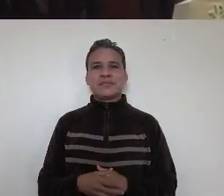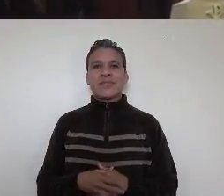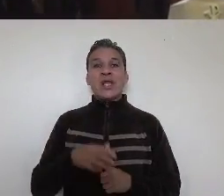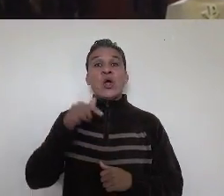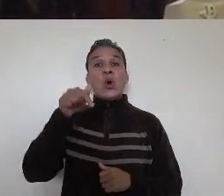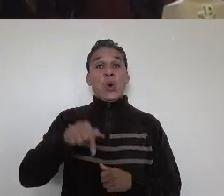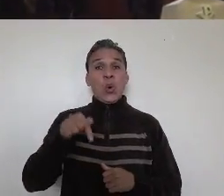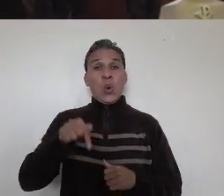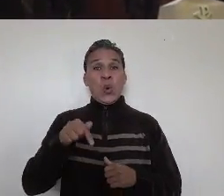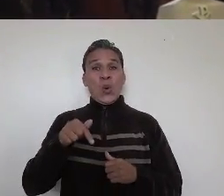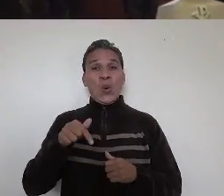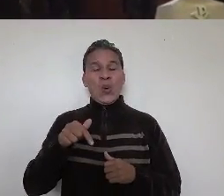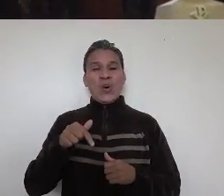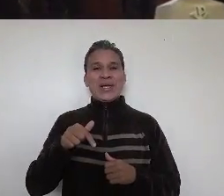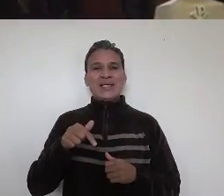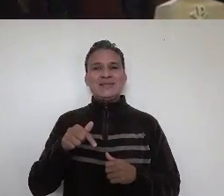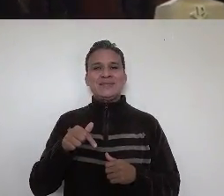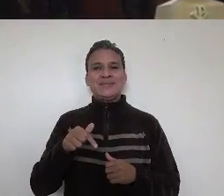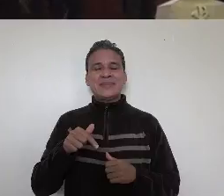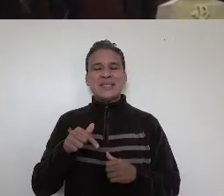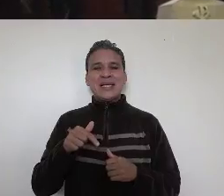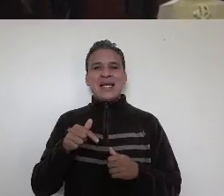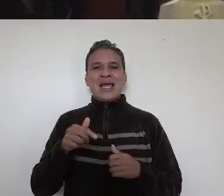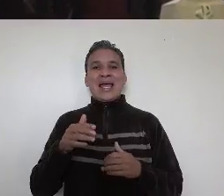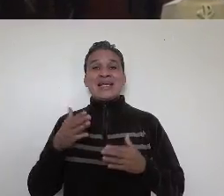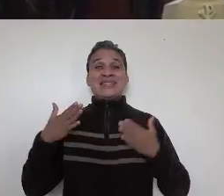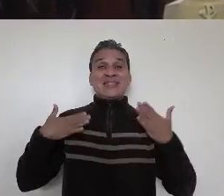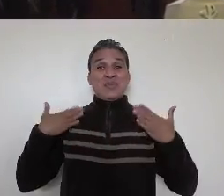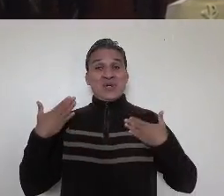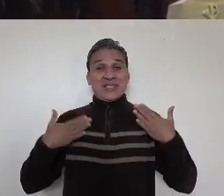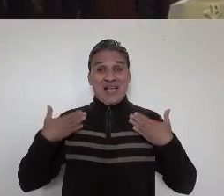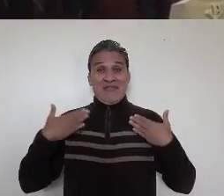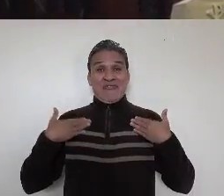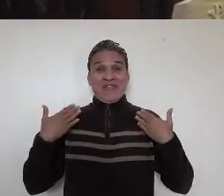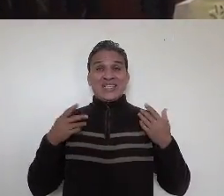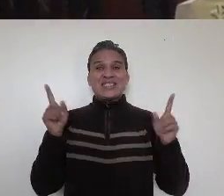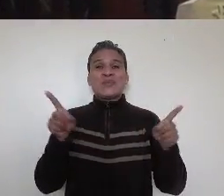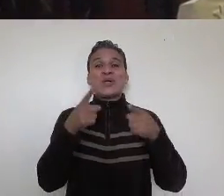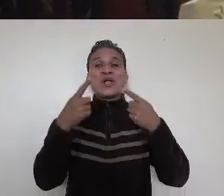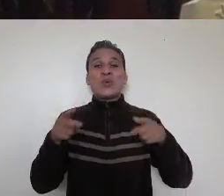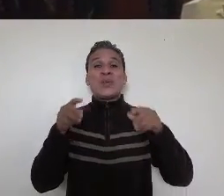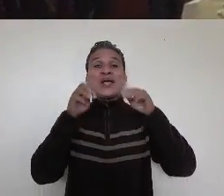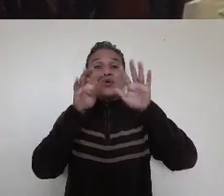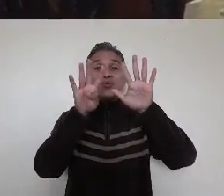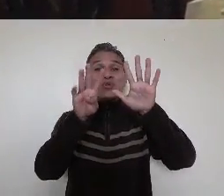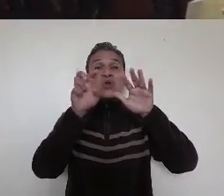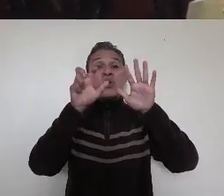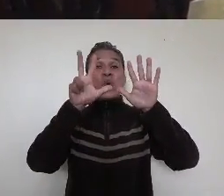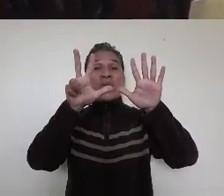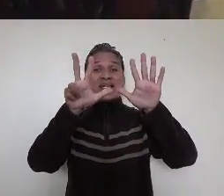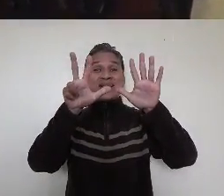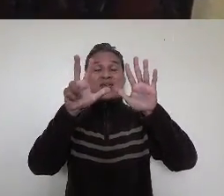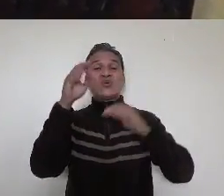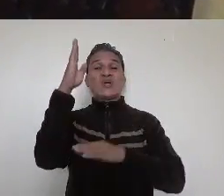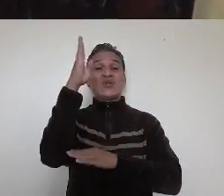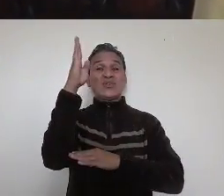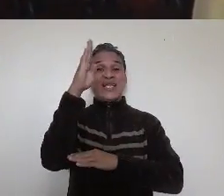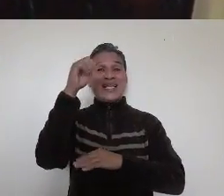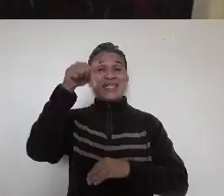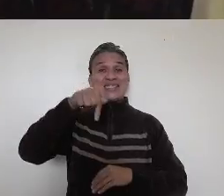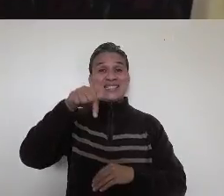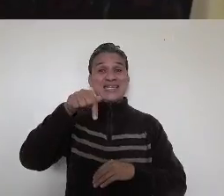Hoy estamos en vísperas del aniversario número 98 de la diócesis de San Cristóbal.